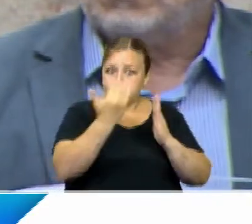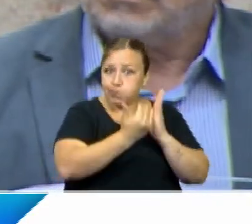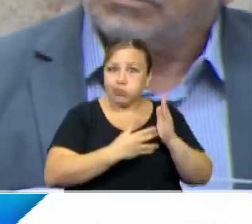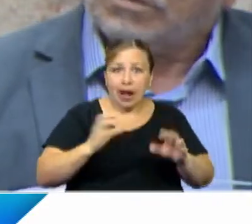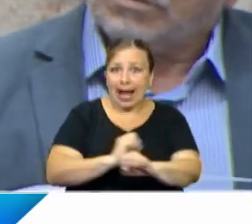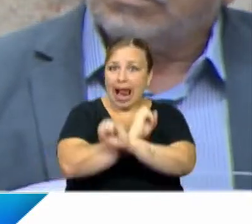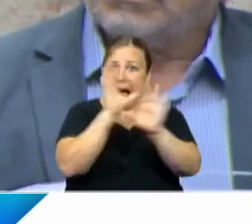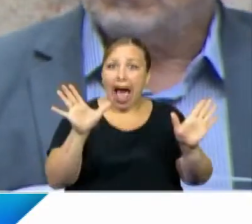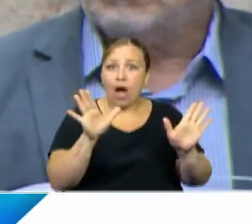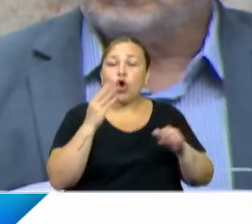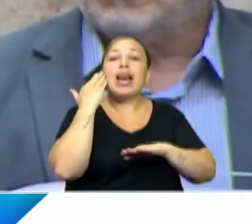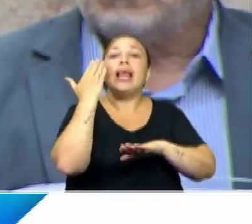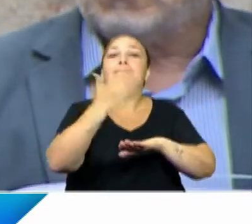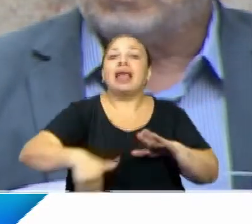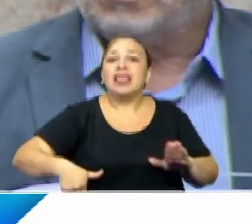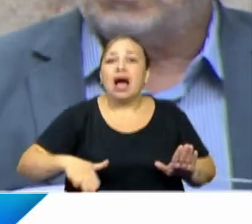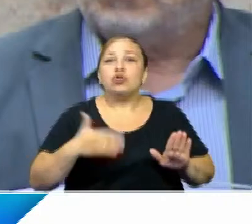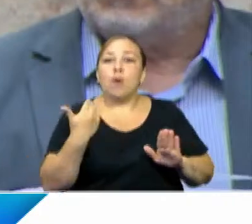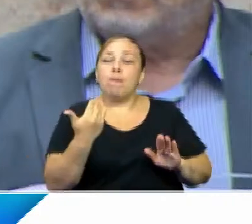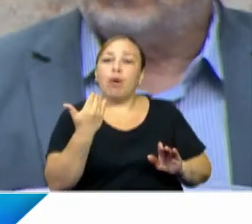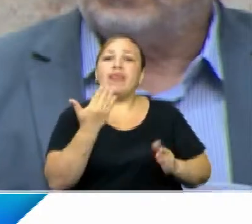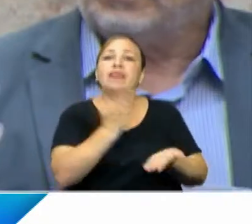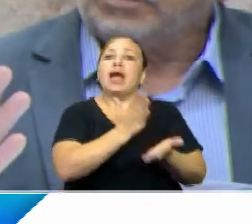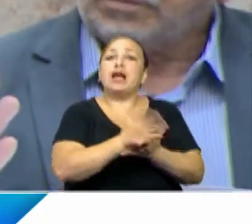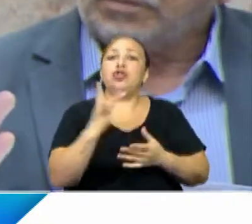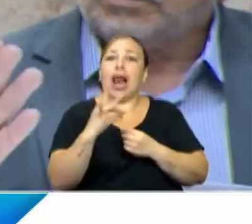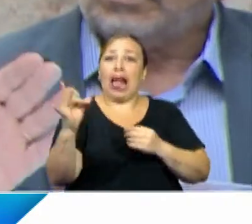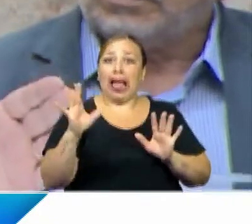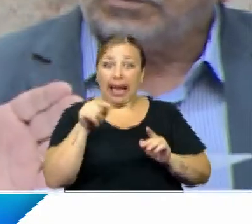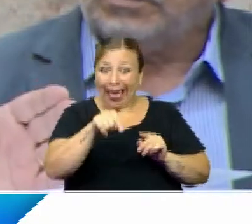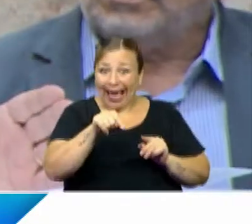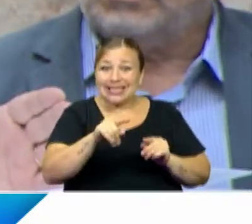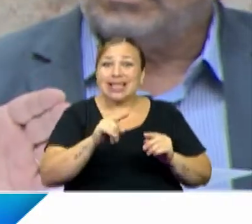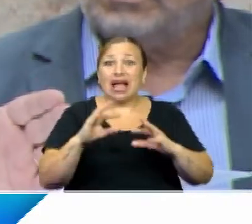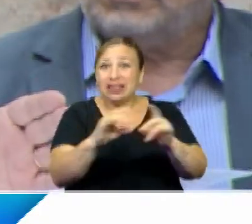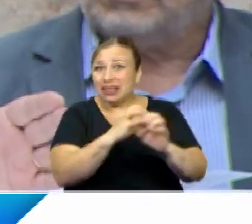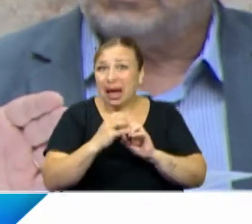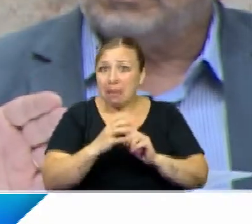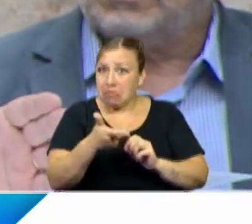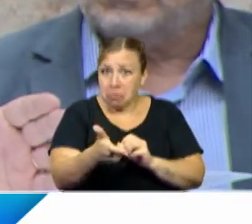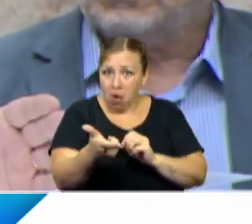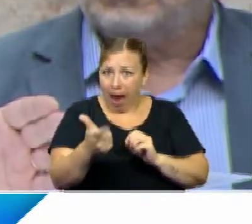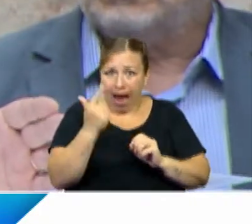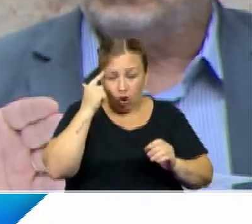la limitación al derecho a ser elegido y esto no ha sido nunca motivo de debate constitucional.